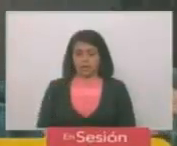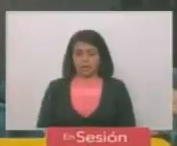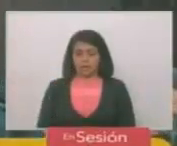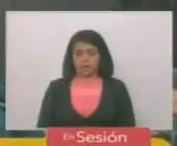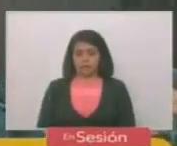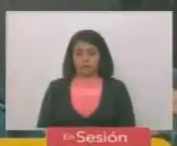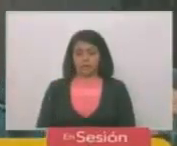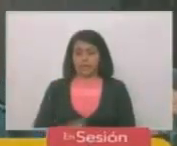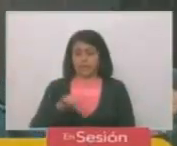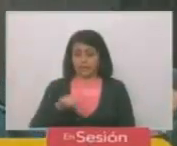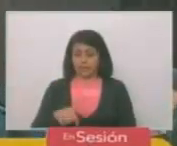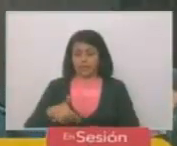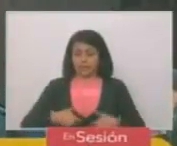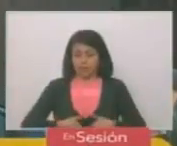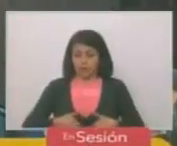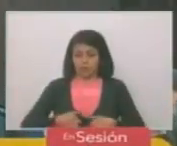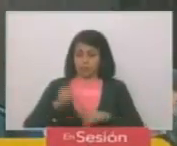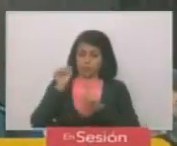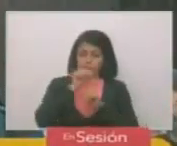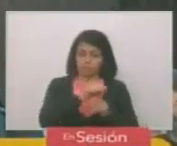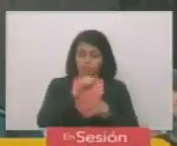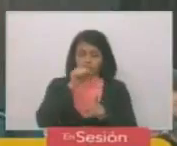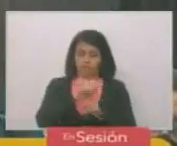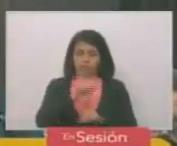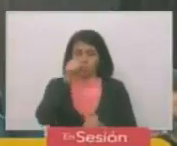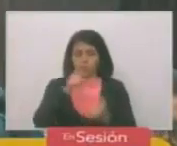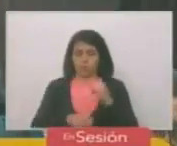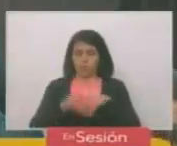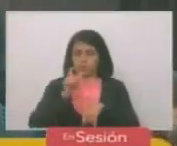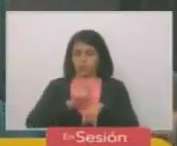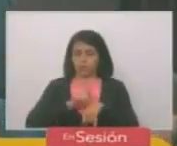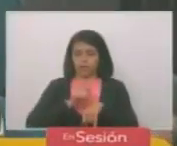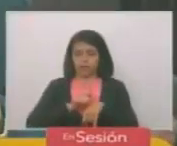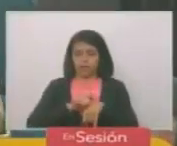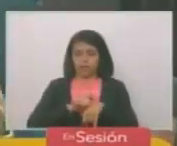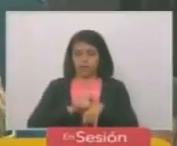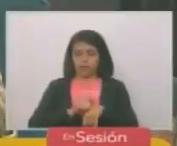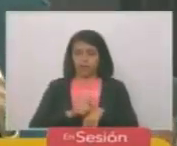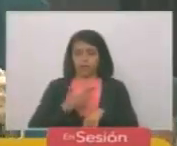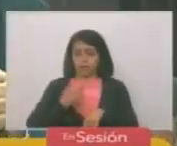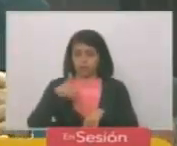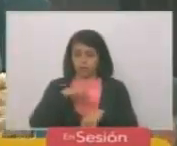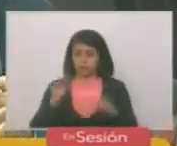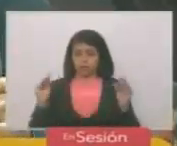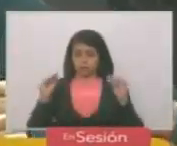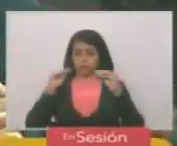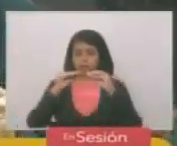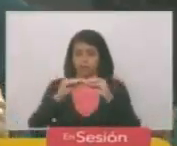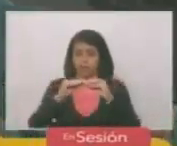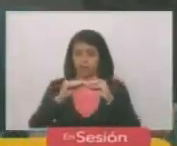Esta lucha de los últimos tiempos en que hemos coincidido